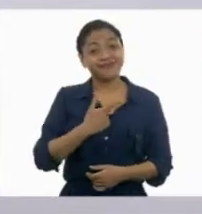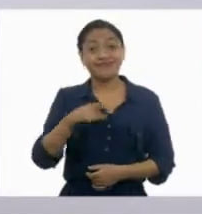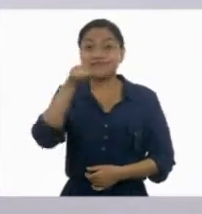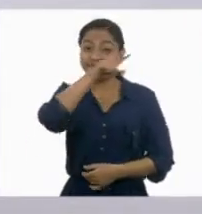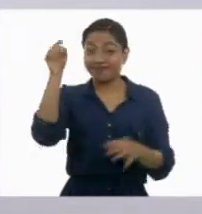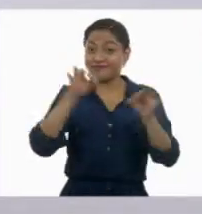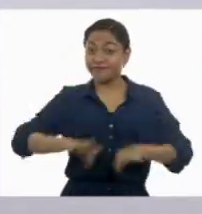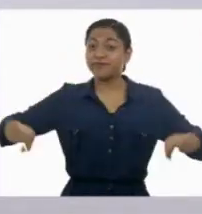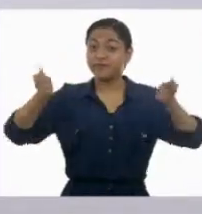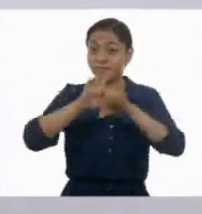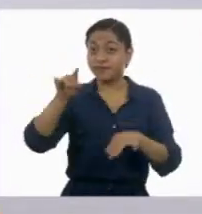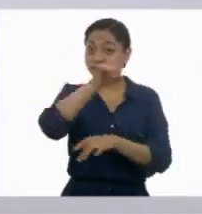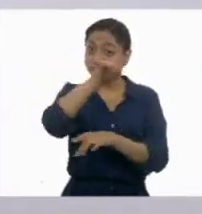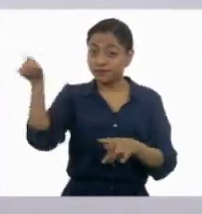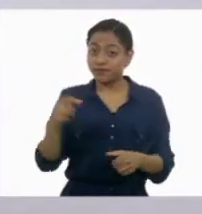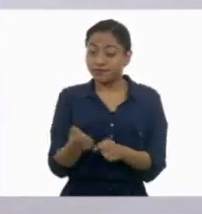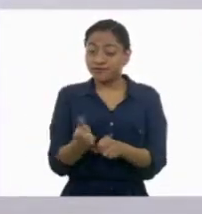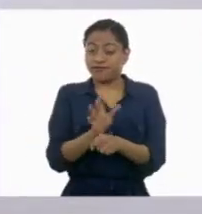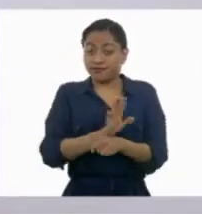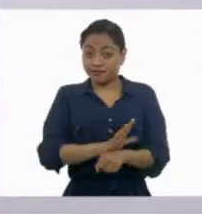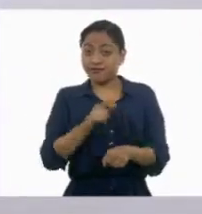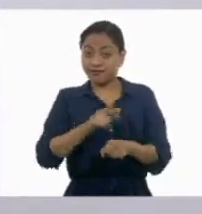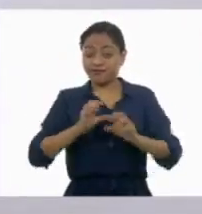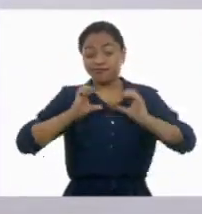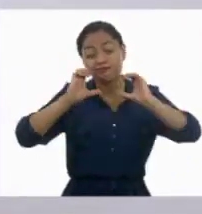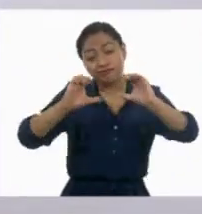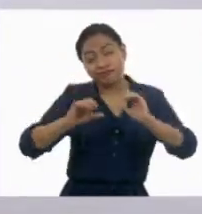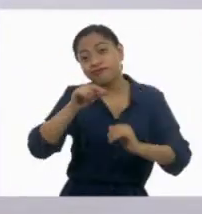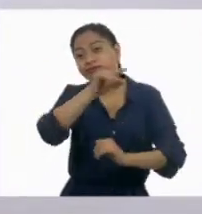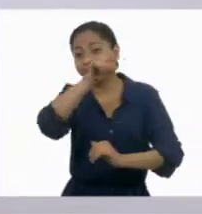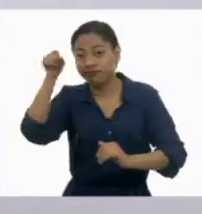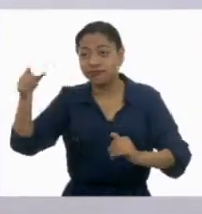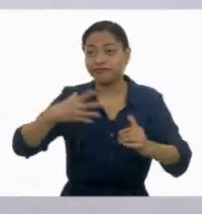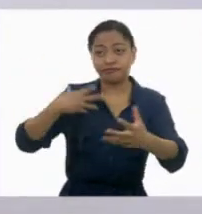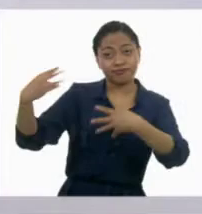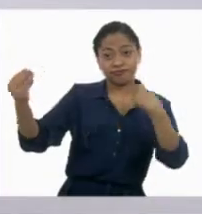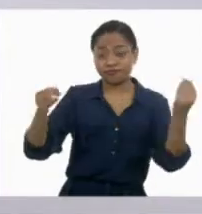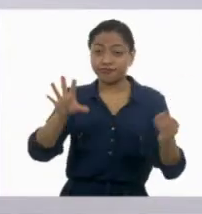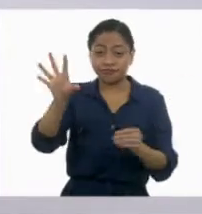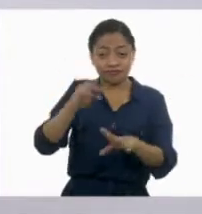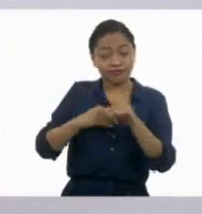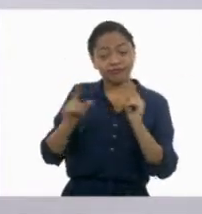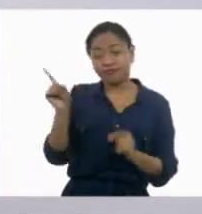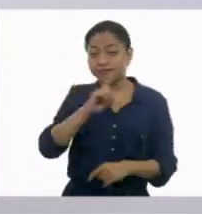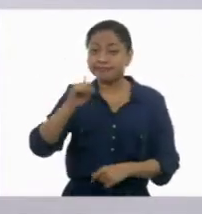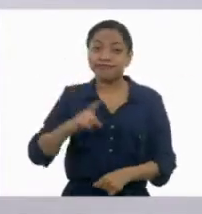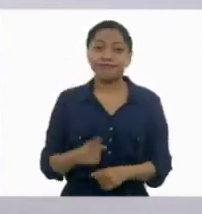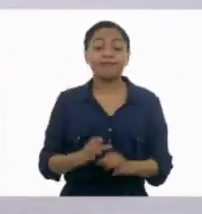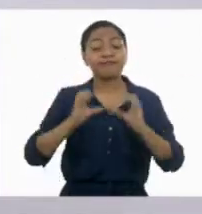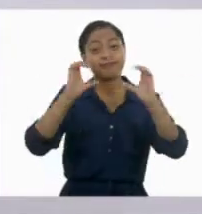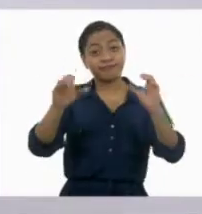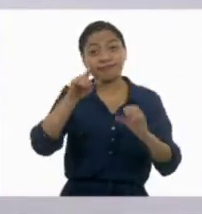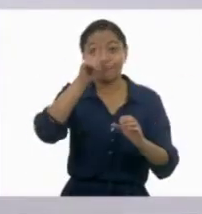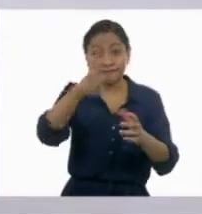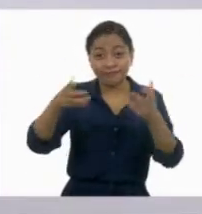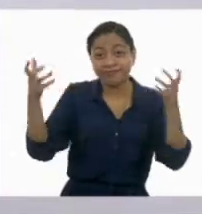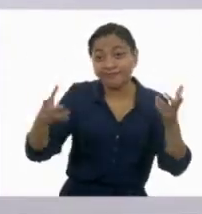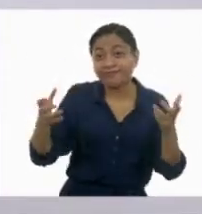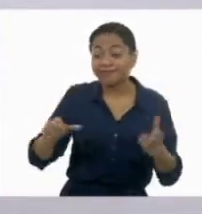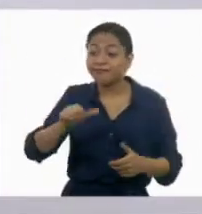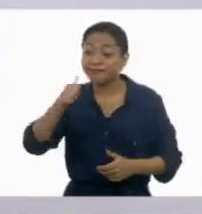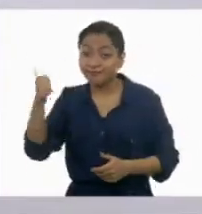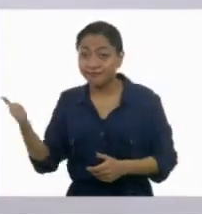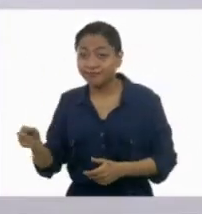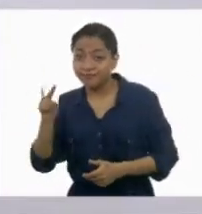que ustedes también continúen con las medidas de higiene para evitar contagios. Y así, con su ejemplo, mostrar a